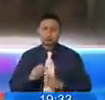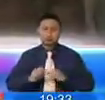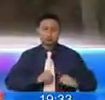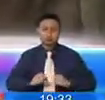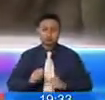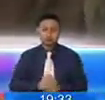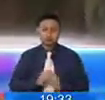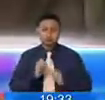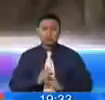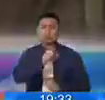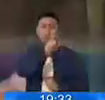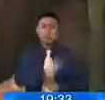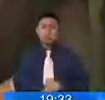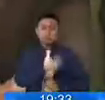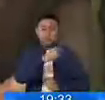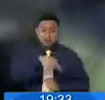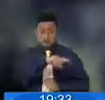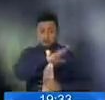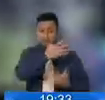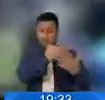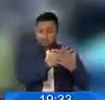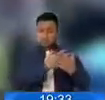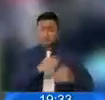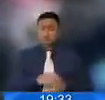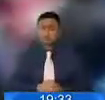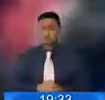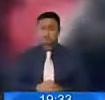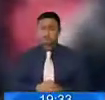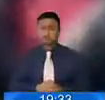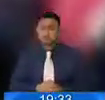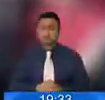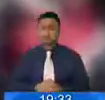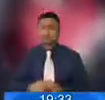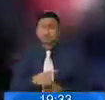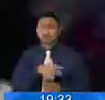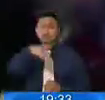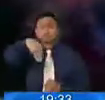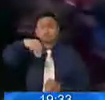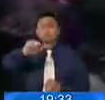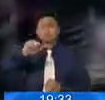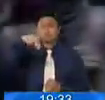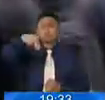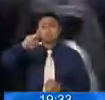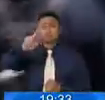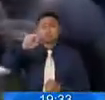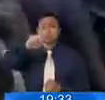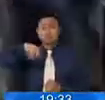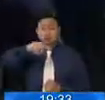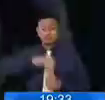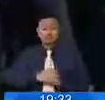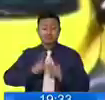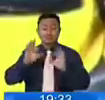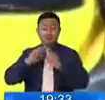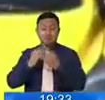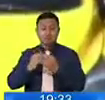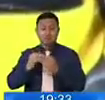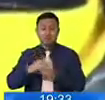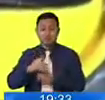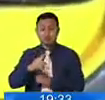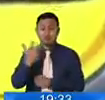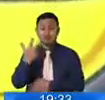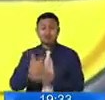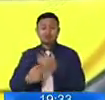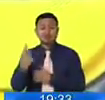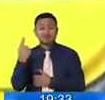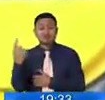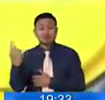que el asesino pague su culpa. Con la partida inesperada de Manuel Alarcón, una familia perdió a la cabeza de hogar, tres hijos quedaron